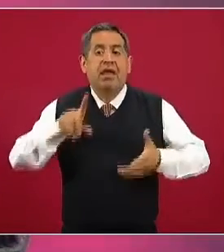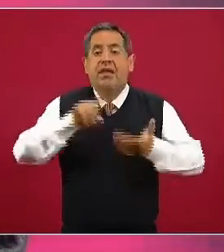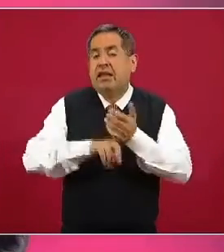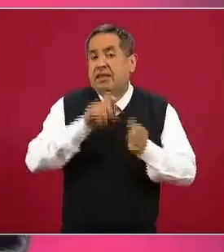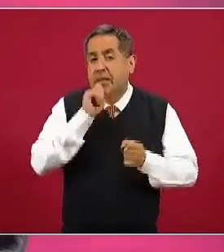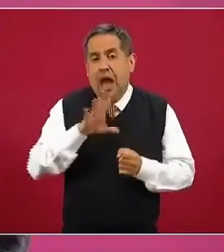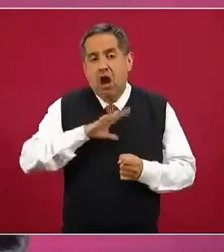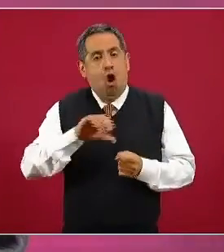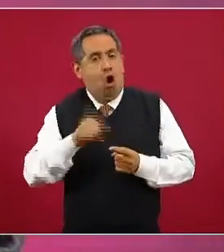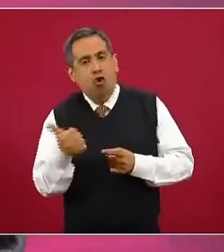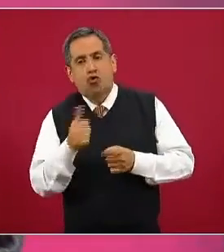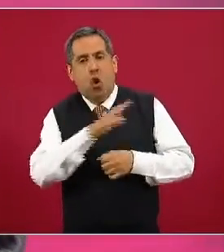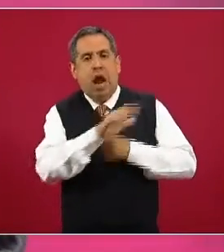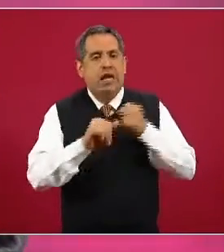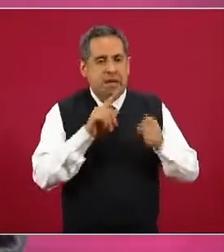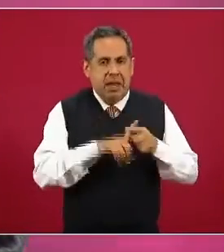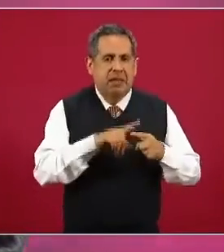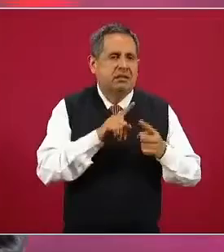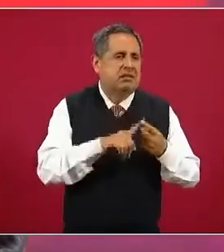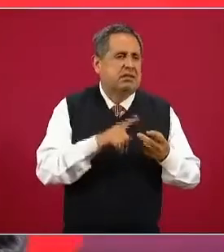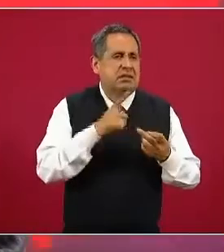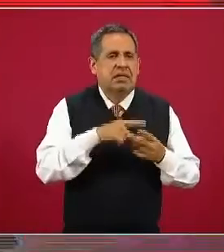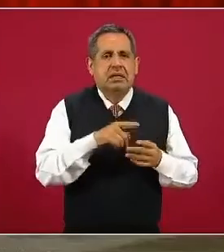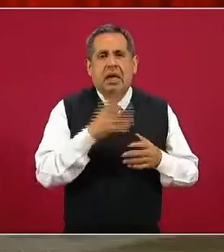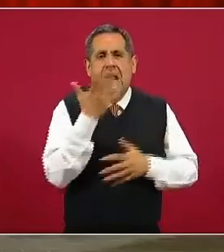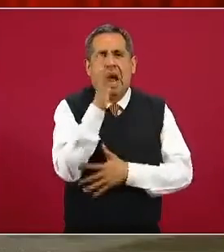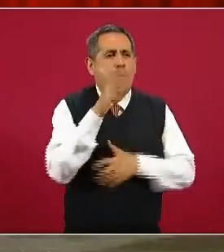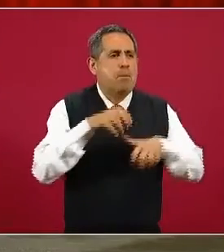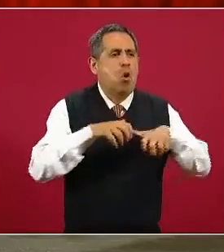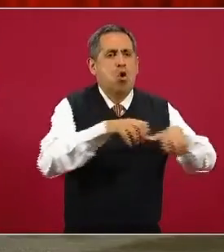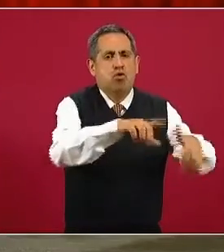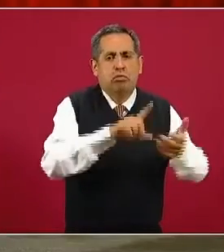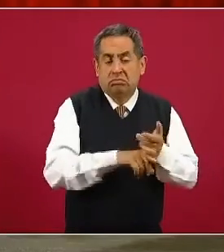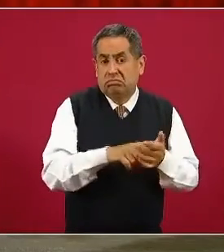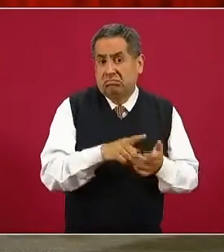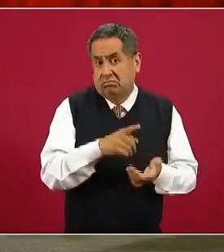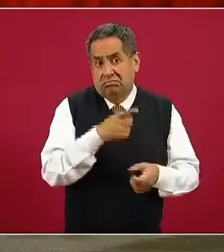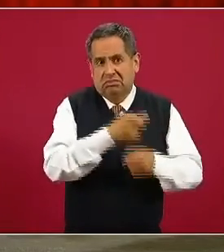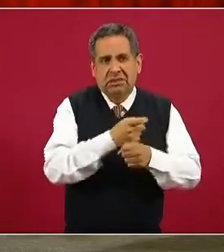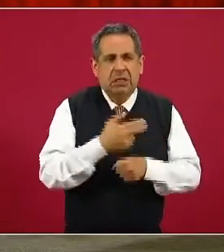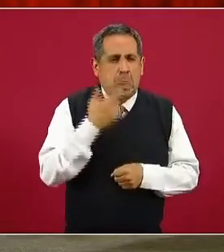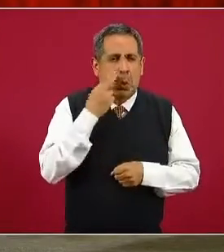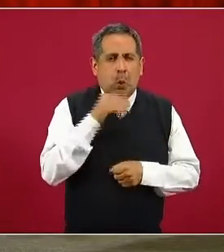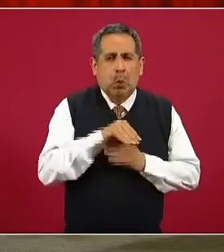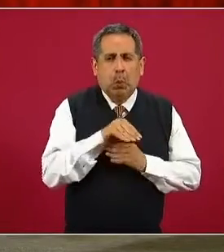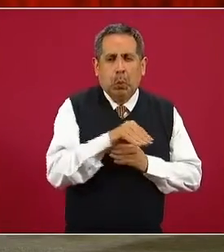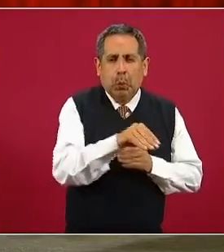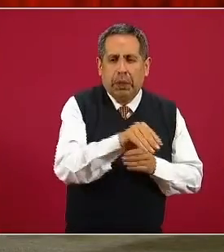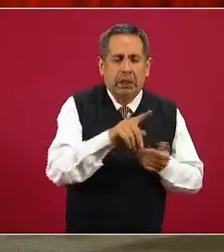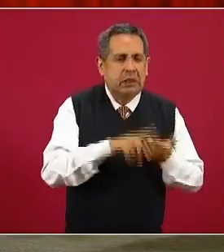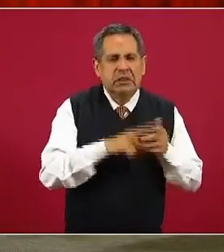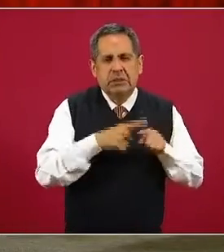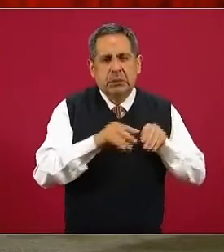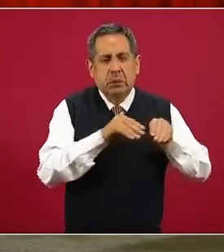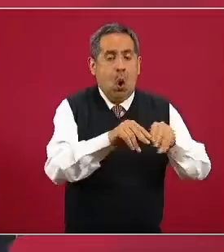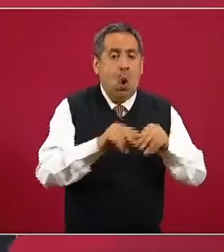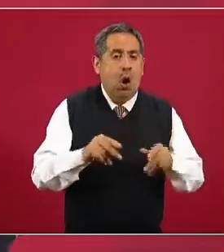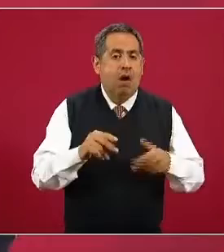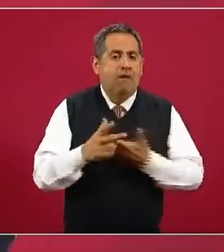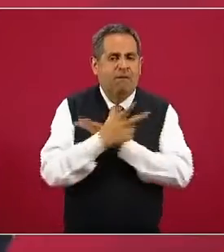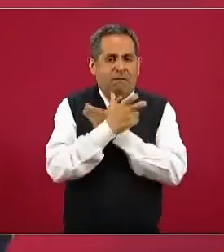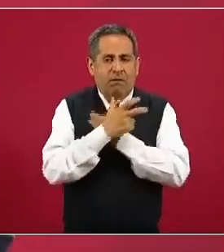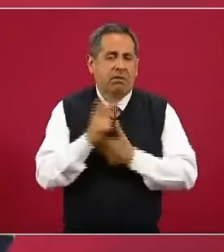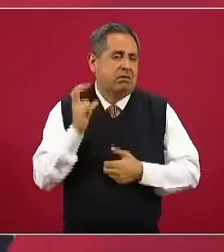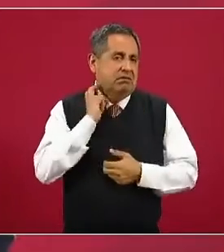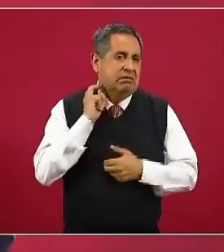por animales ferales, por animales silvestres, principalmente roedores y también murciélagos,